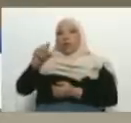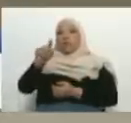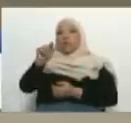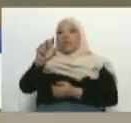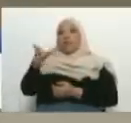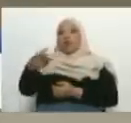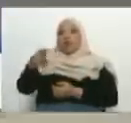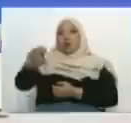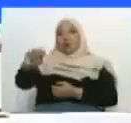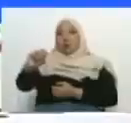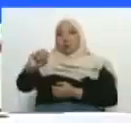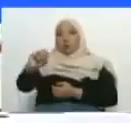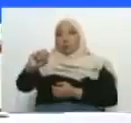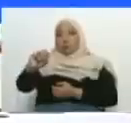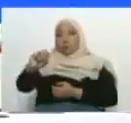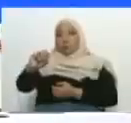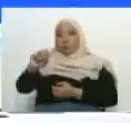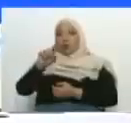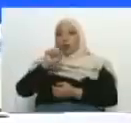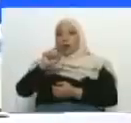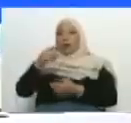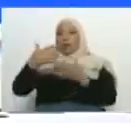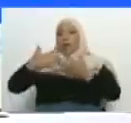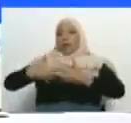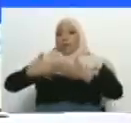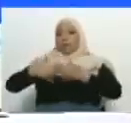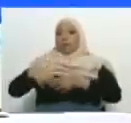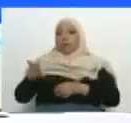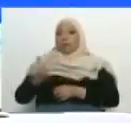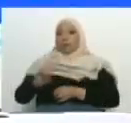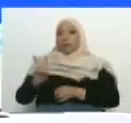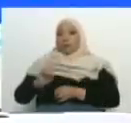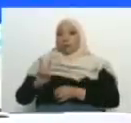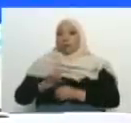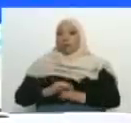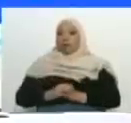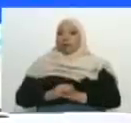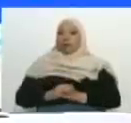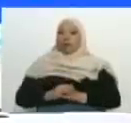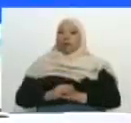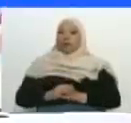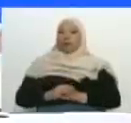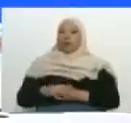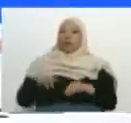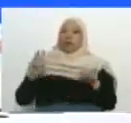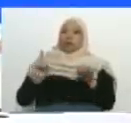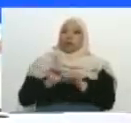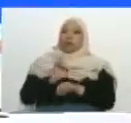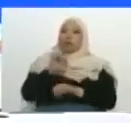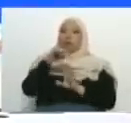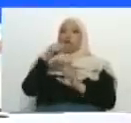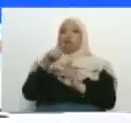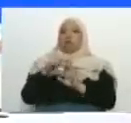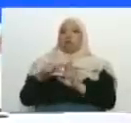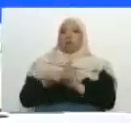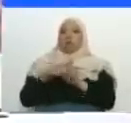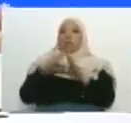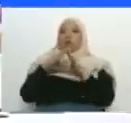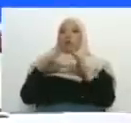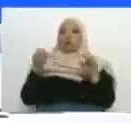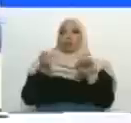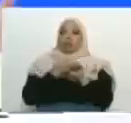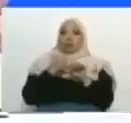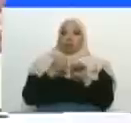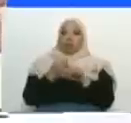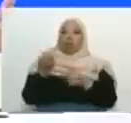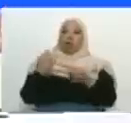venezolana en suelo estadounidense. En su momento lo denunciamos, violentaba todas las normas que rigen